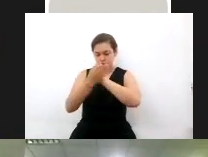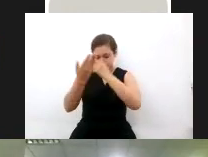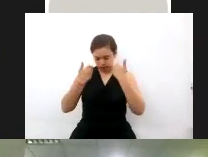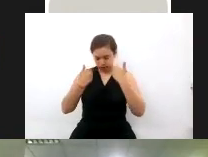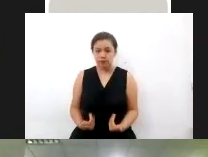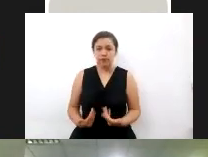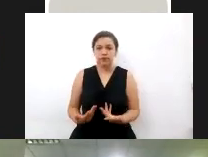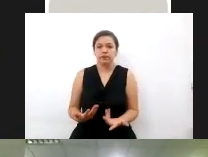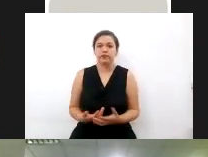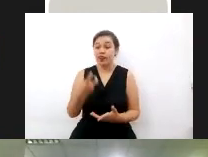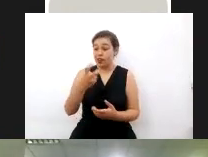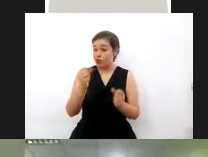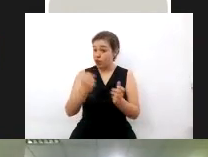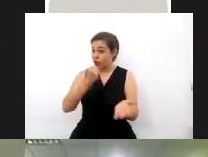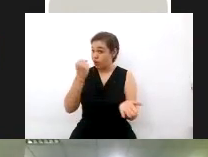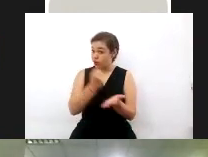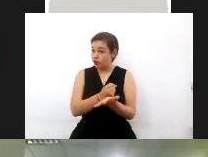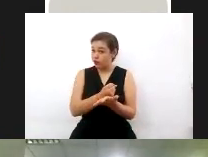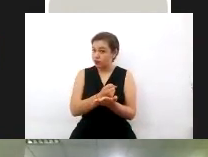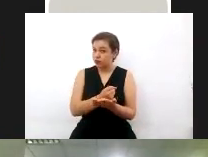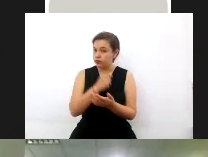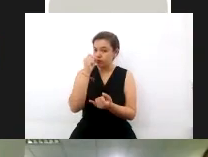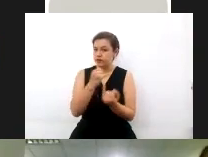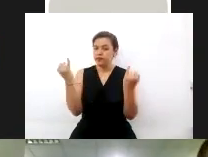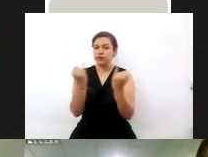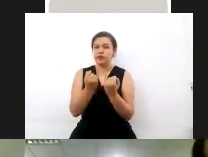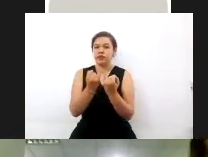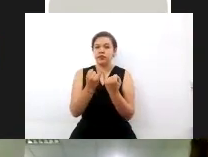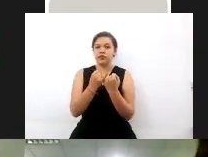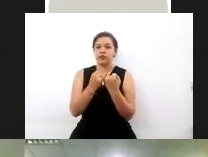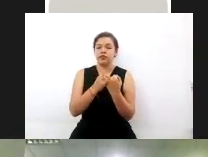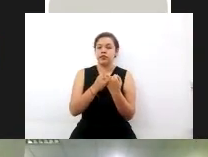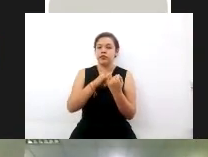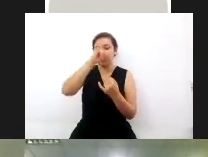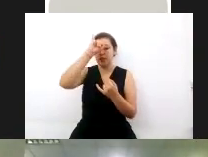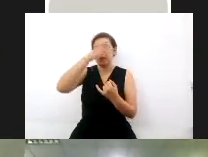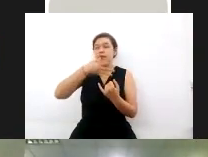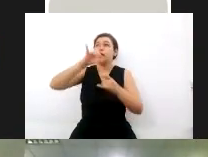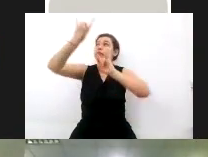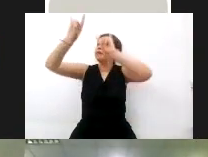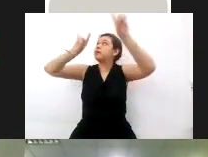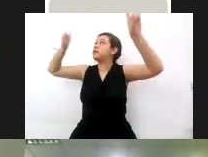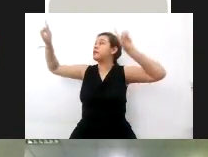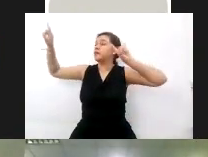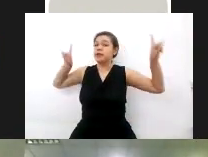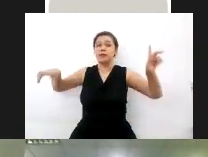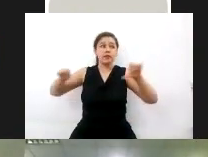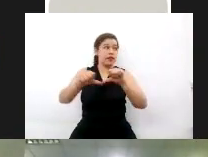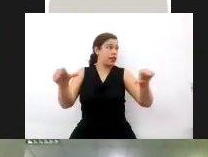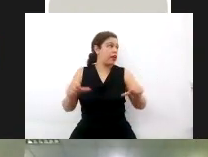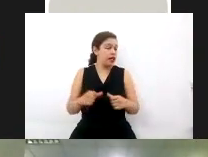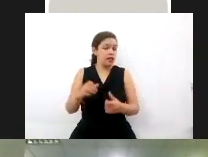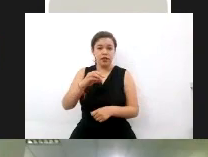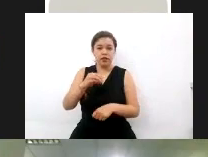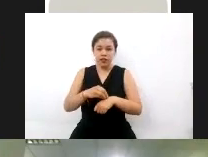eso es obligatorio, aparte que también lo tienen que mencionar en las señaléticas que van a colocar en todas las áreas: el estornudo